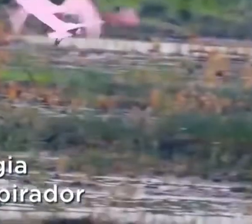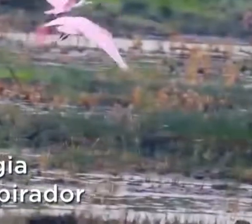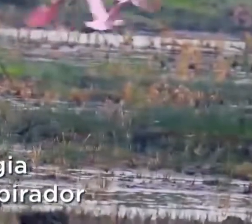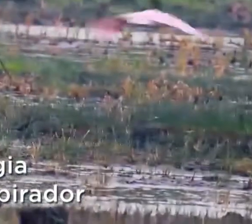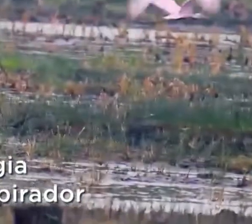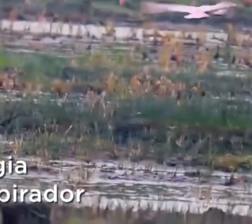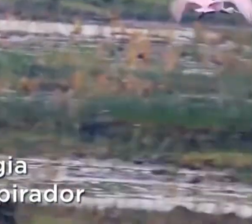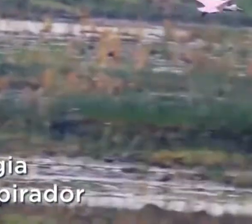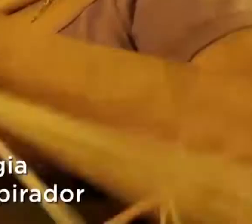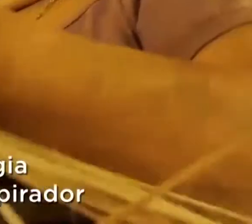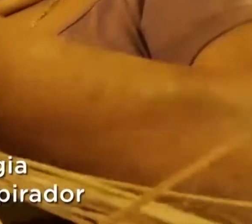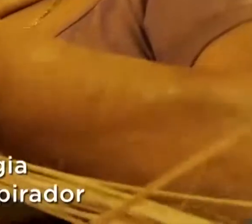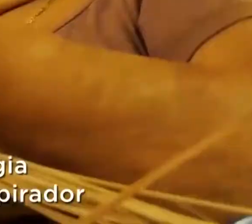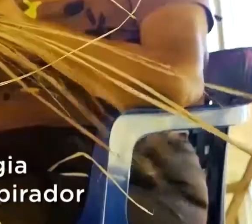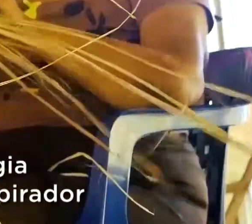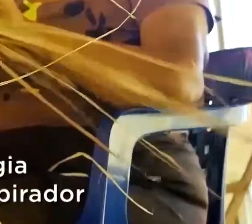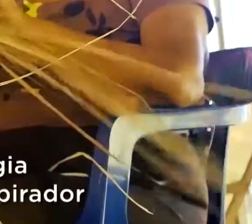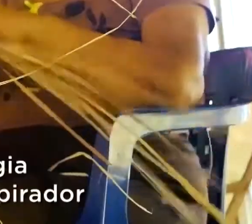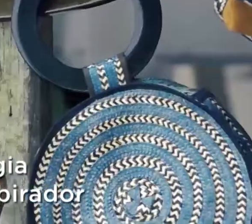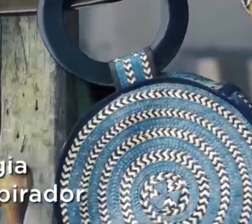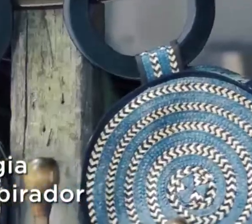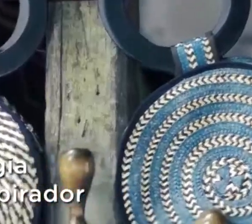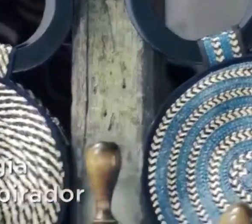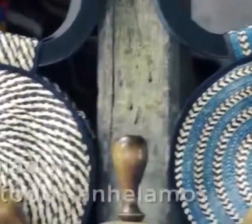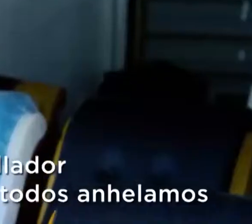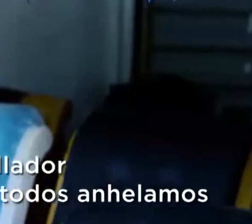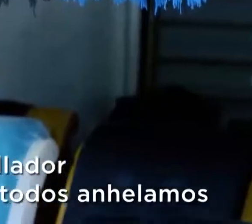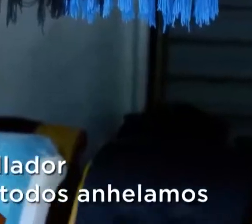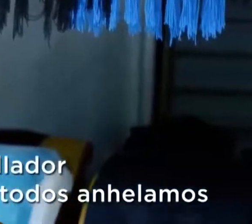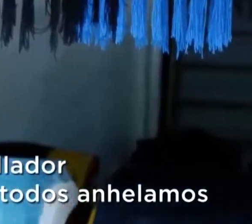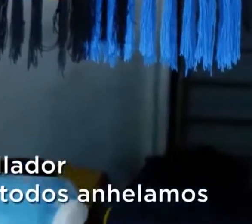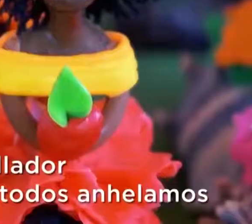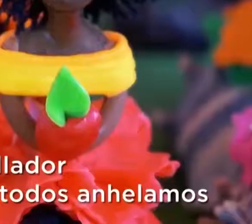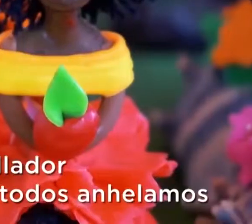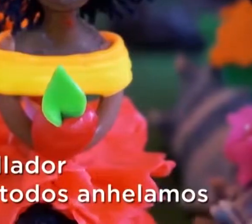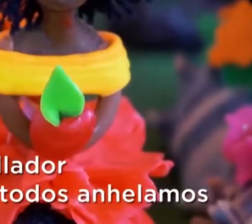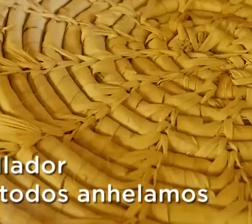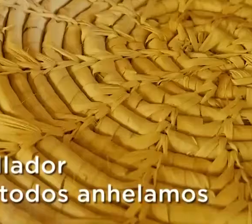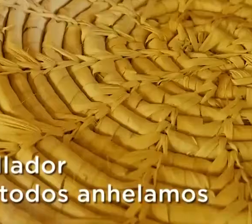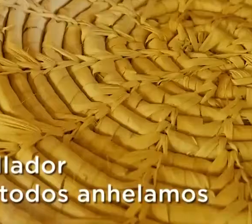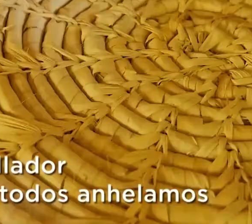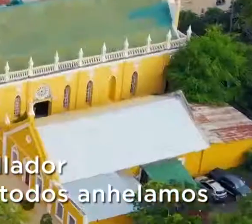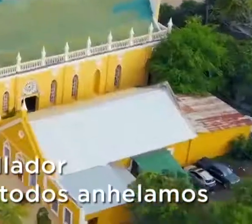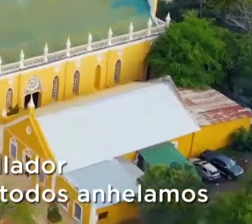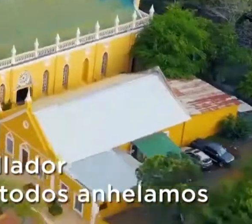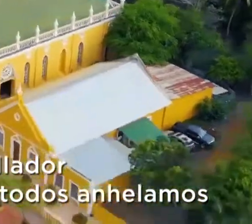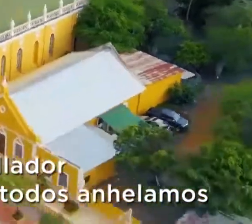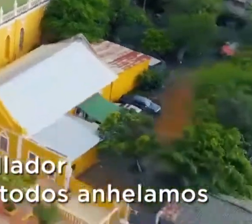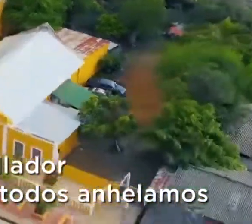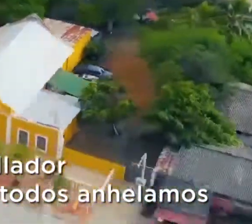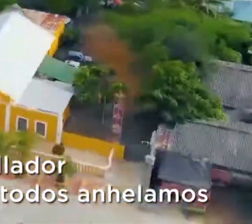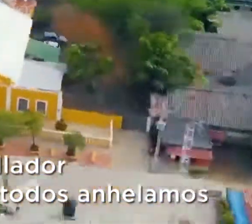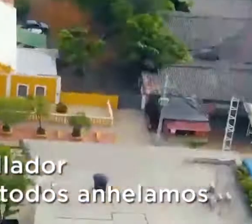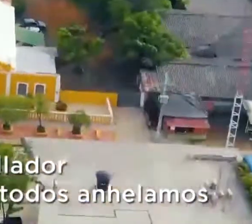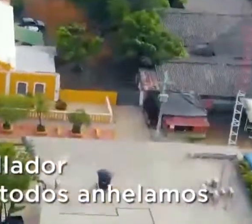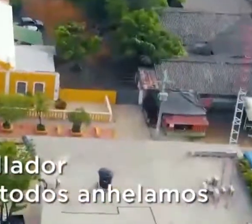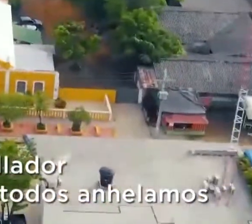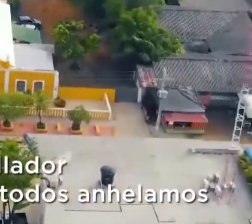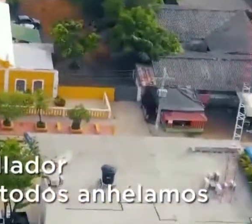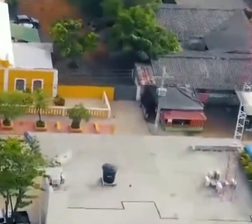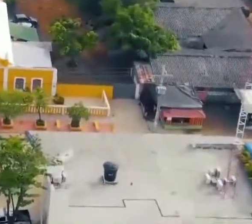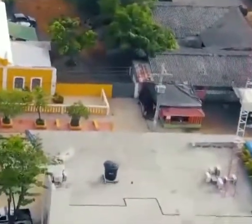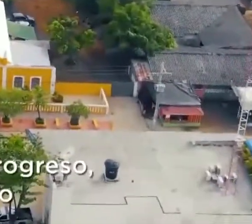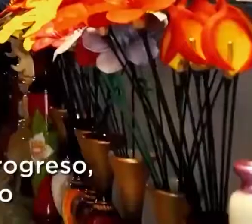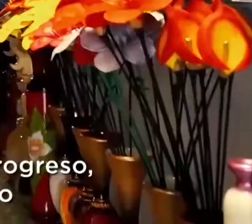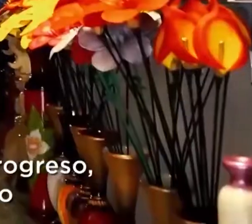Esta tierra tiene magia y su gente un talento inspirador, que con su talante arrollador permitirán alcanzar ese sueño que todos